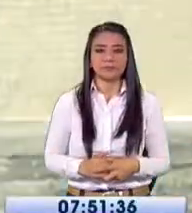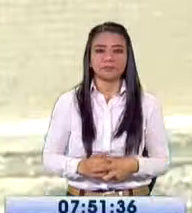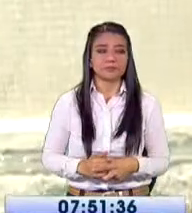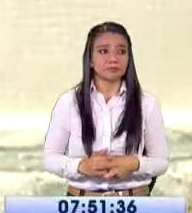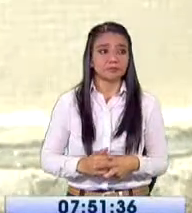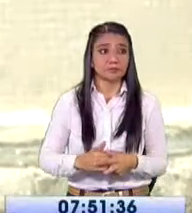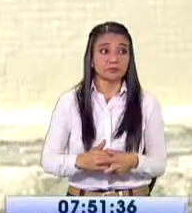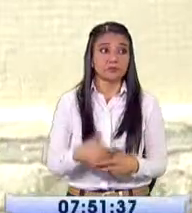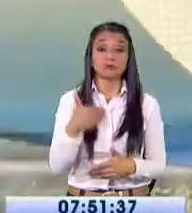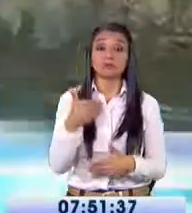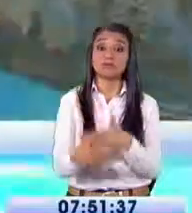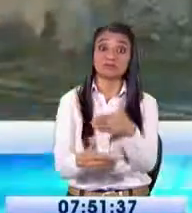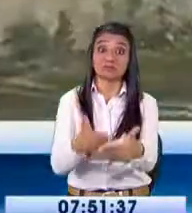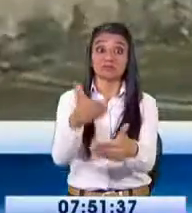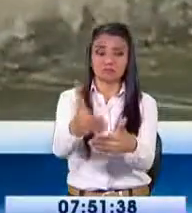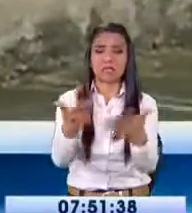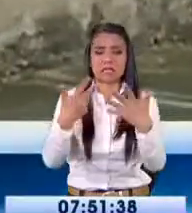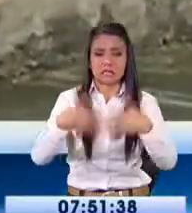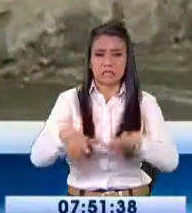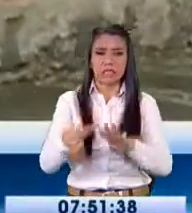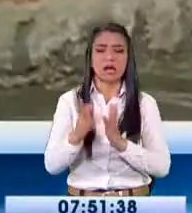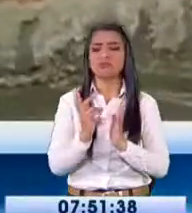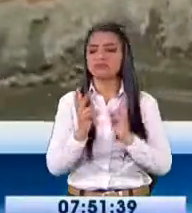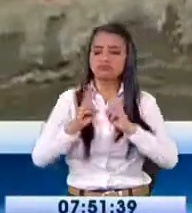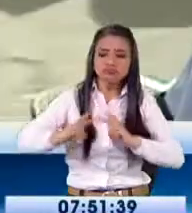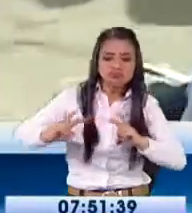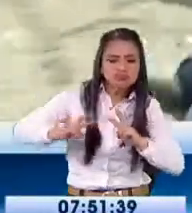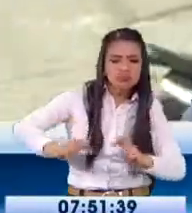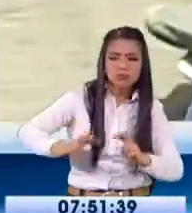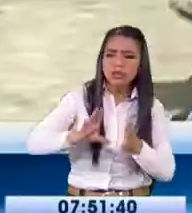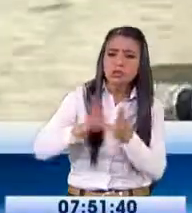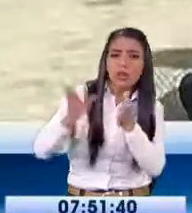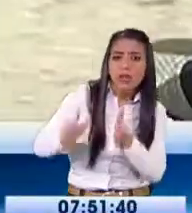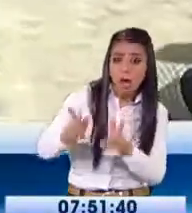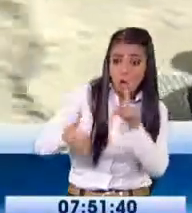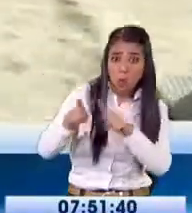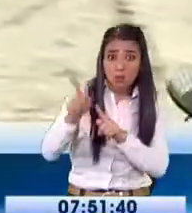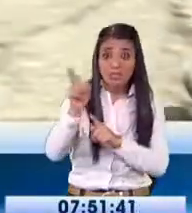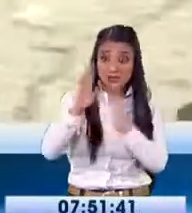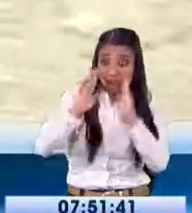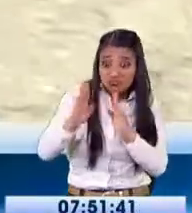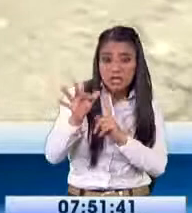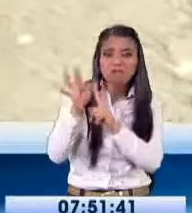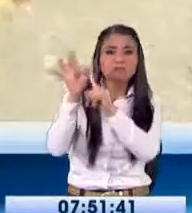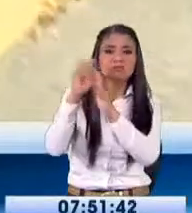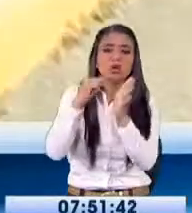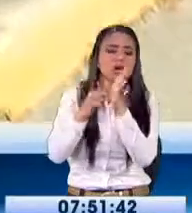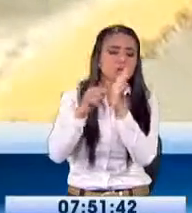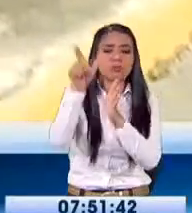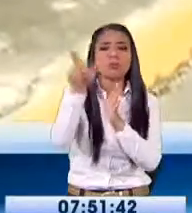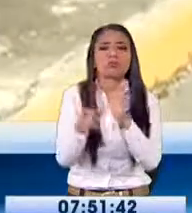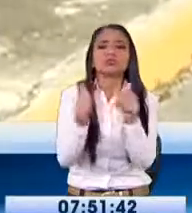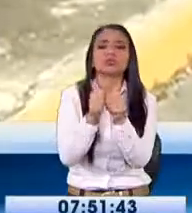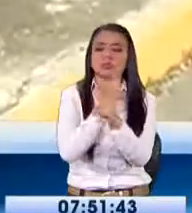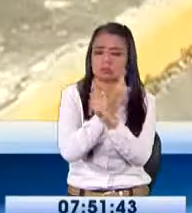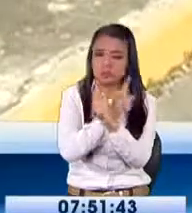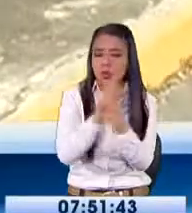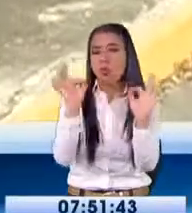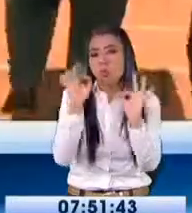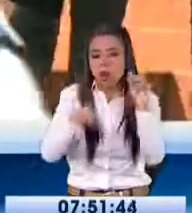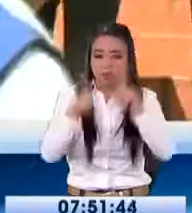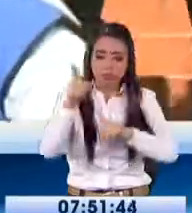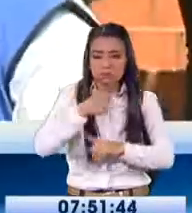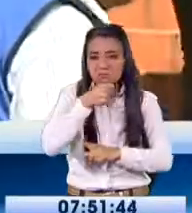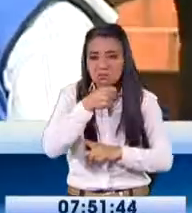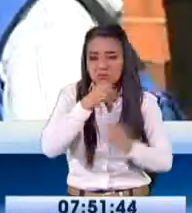los próximos días se iniciará un recorrido para identificar a los ciudadanos que requieran atención especial, como personas con discapacidad o de la